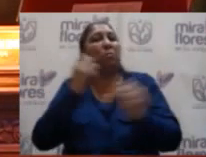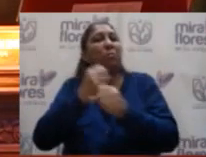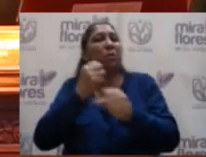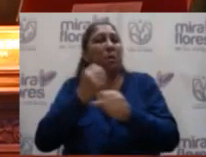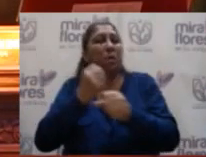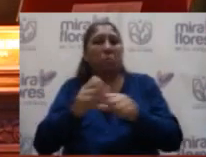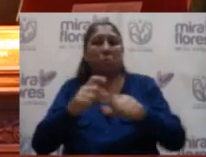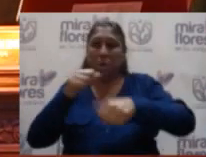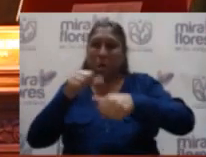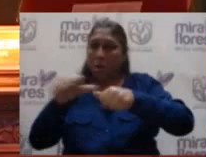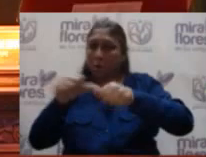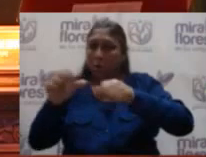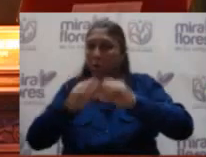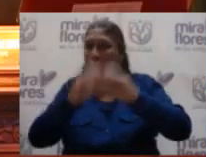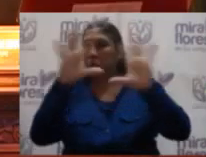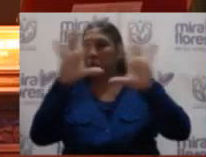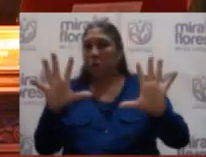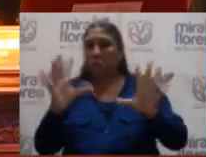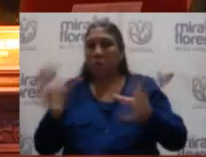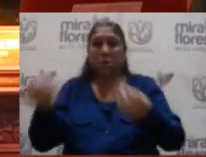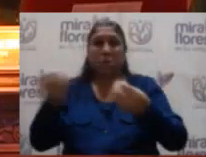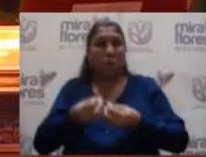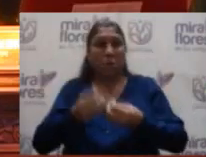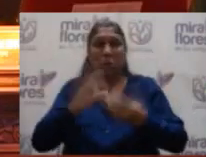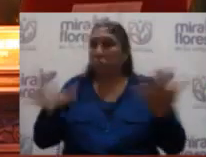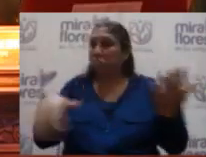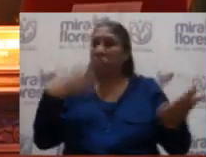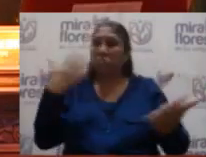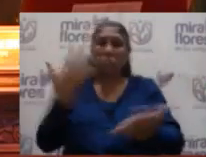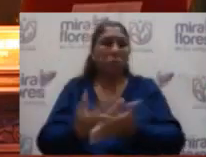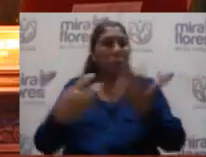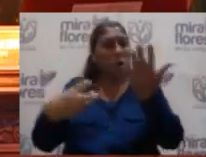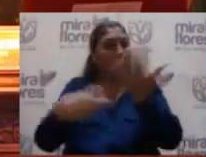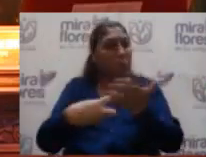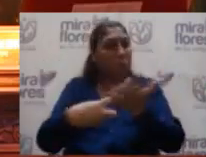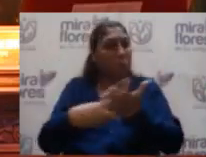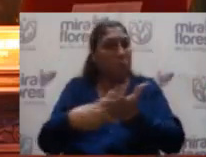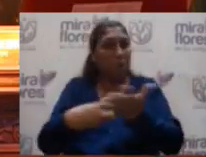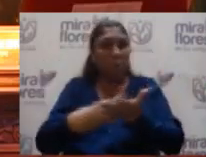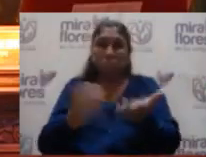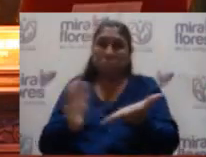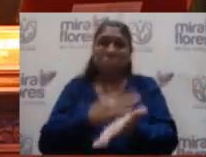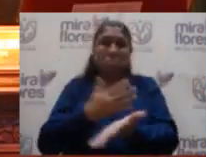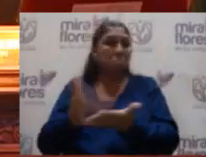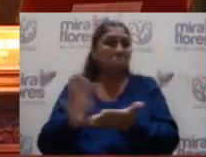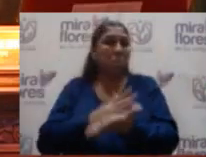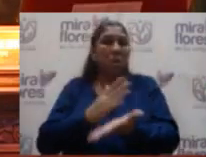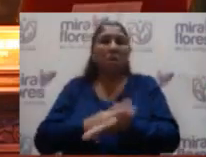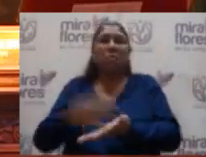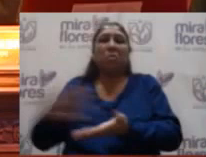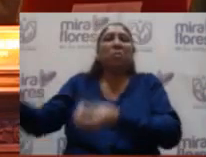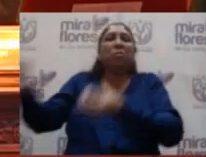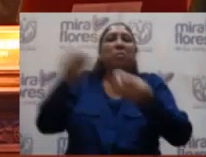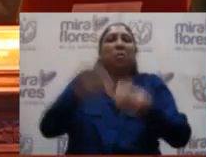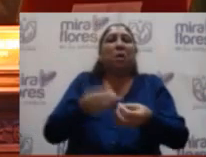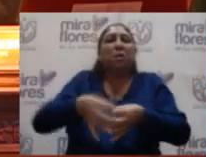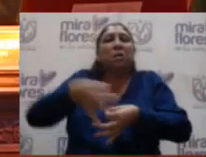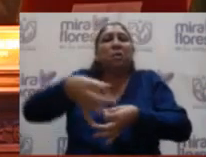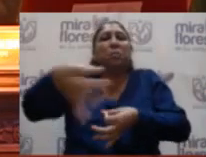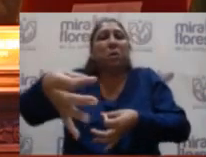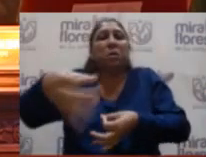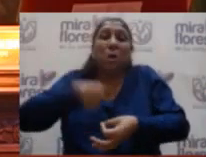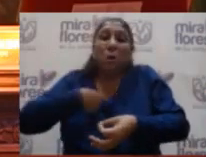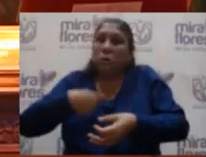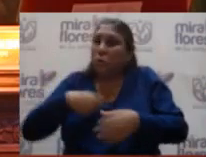durante las fechas indicadas. No llegaron en el momento del caso, fueron propuestos después, entonces yo continué con las labores.